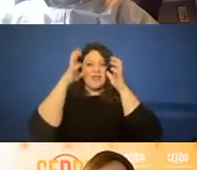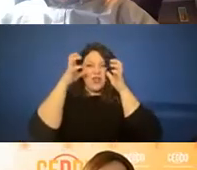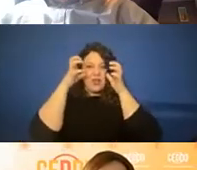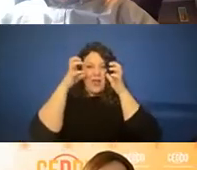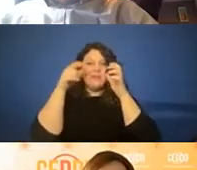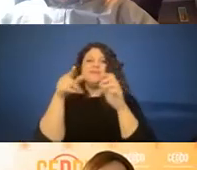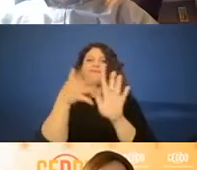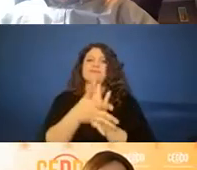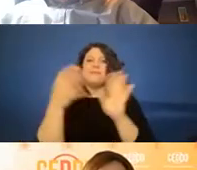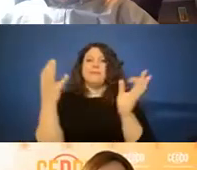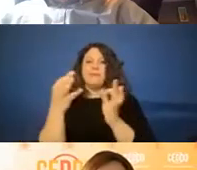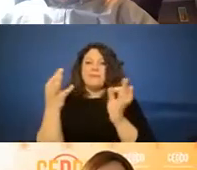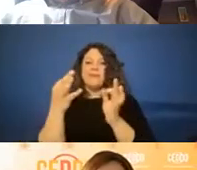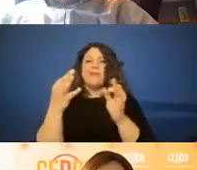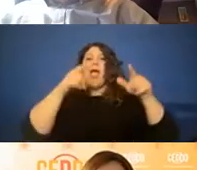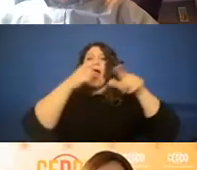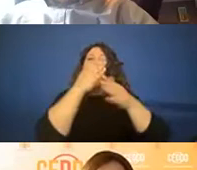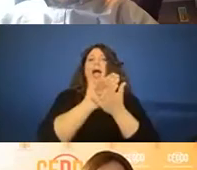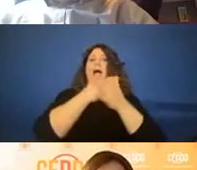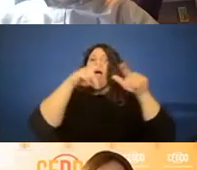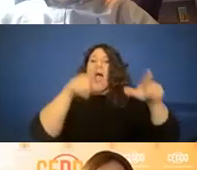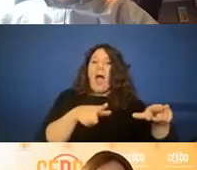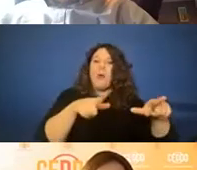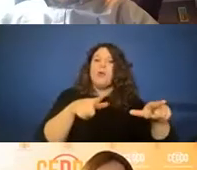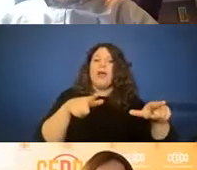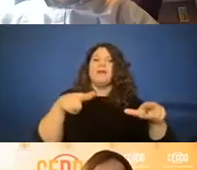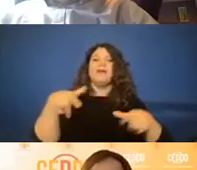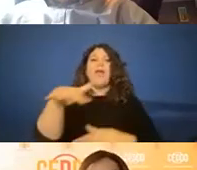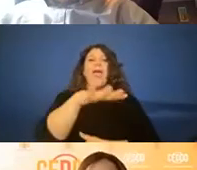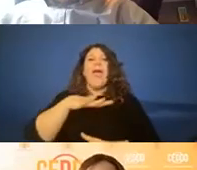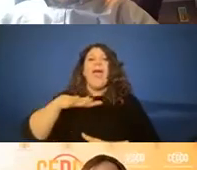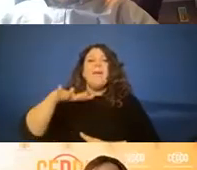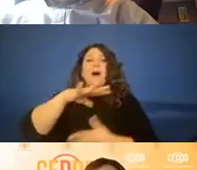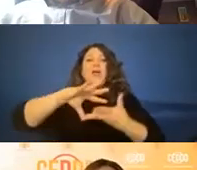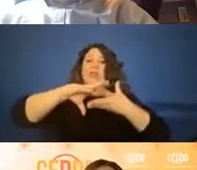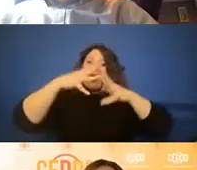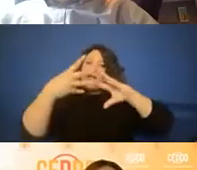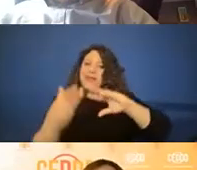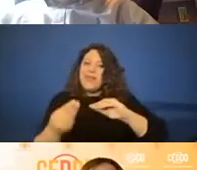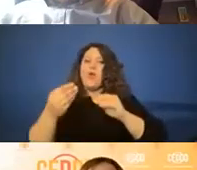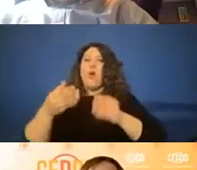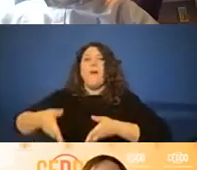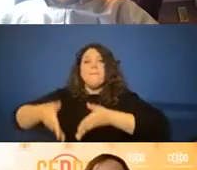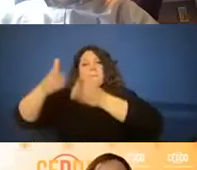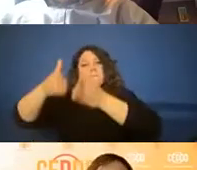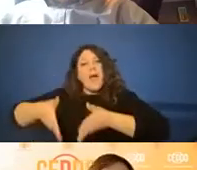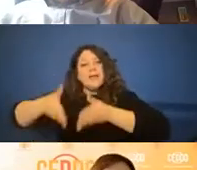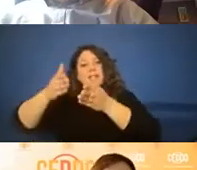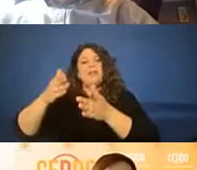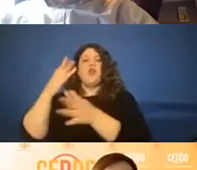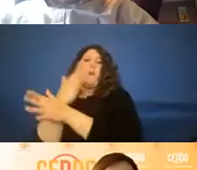decir eso? Aulas, espacios de adaptación, pasillos,